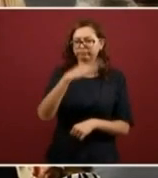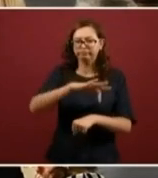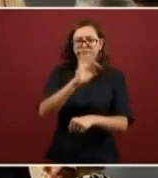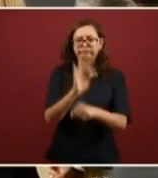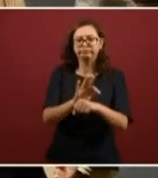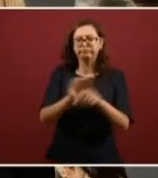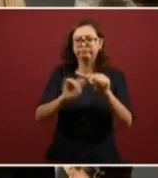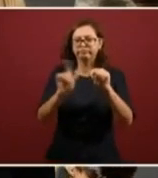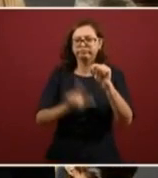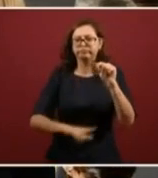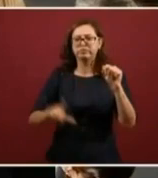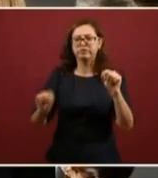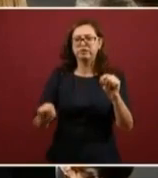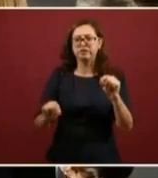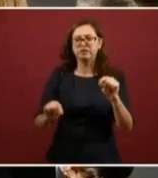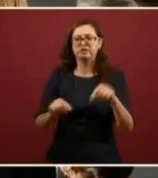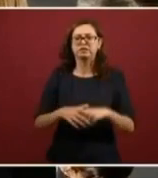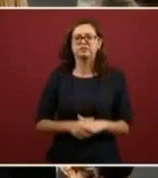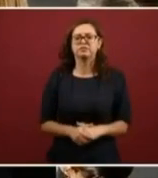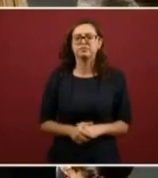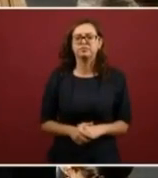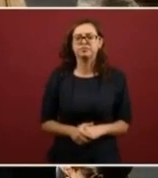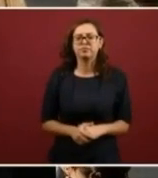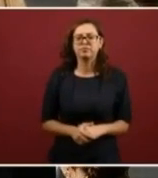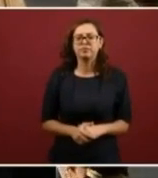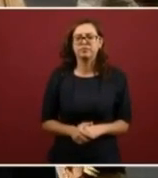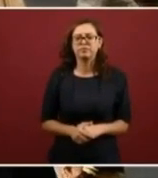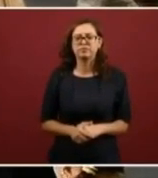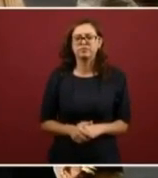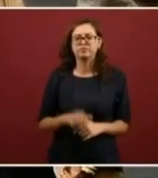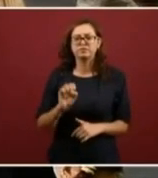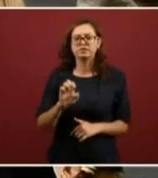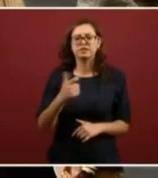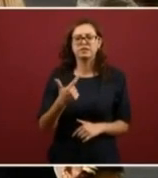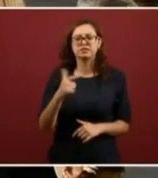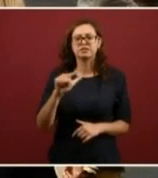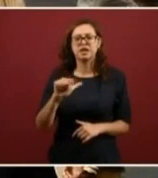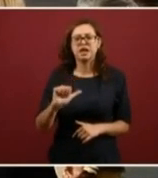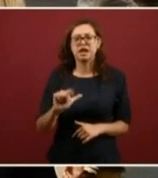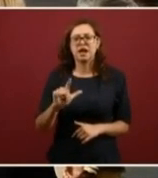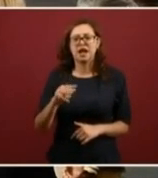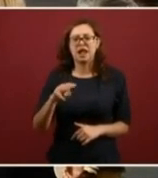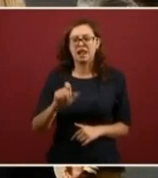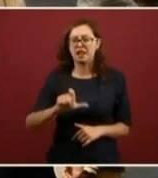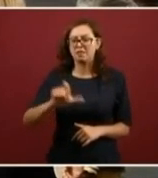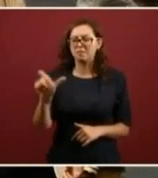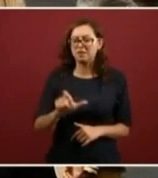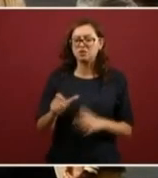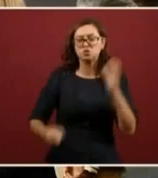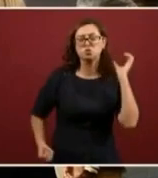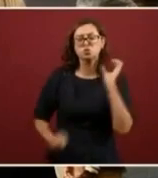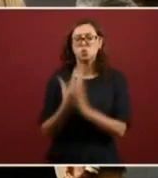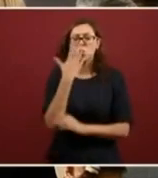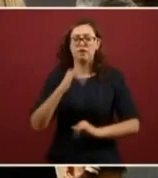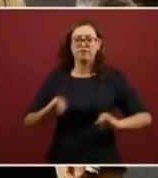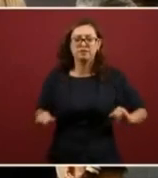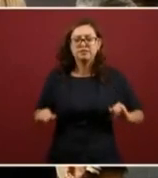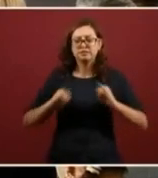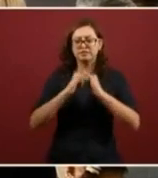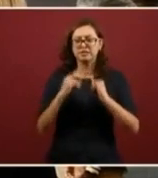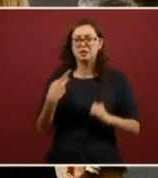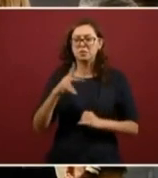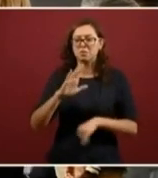Mexicana, Segalmex. Lo más destacable es que, a pesar de ser un organismo nuevo, no implicó